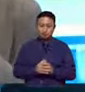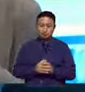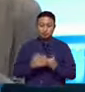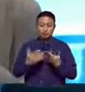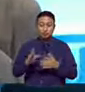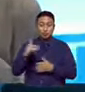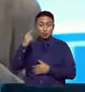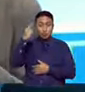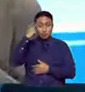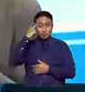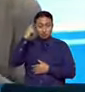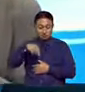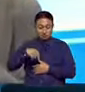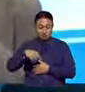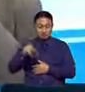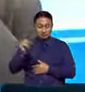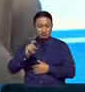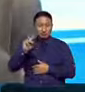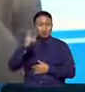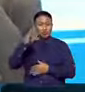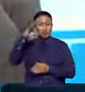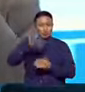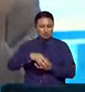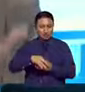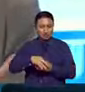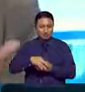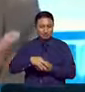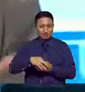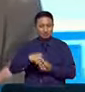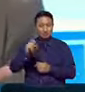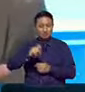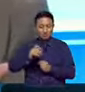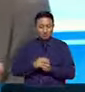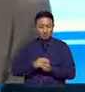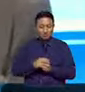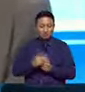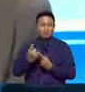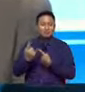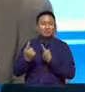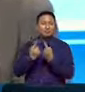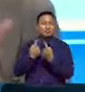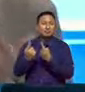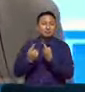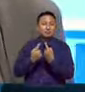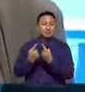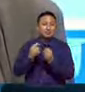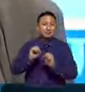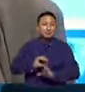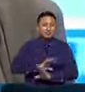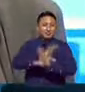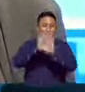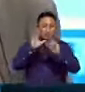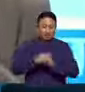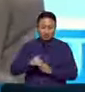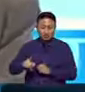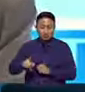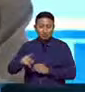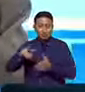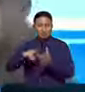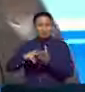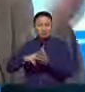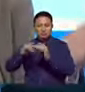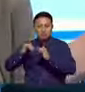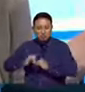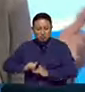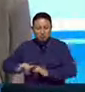la necesidad de la segunda vuelta es que haya un debate por fin claro sobre qué implica la continuidad y qué implica